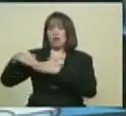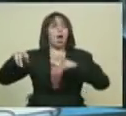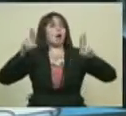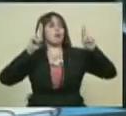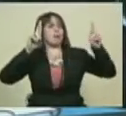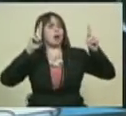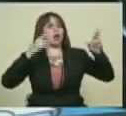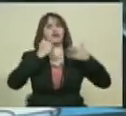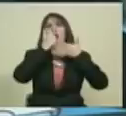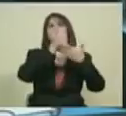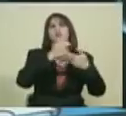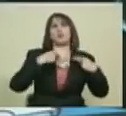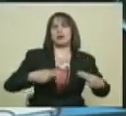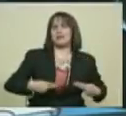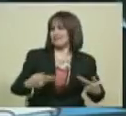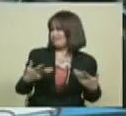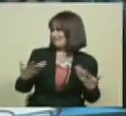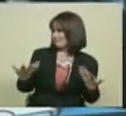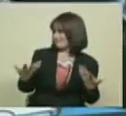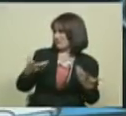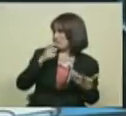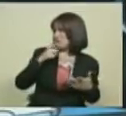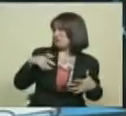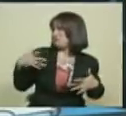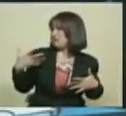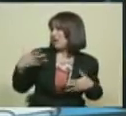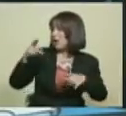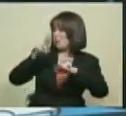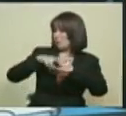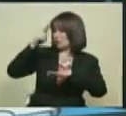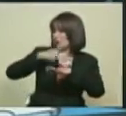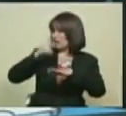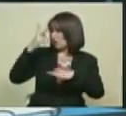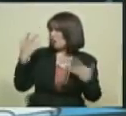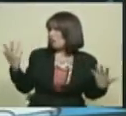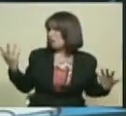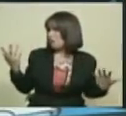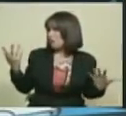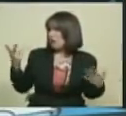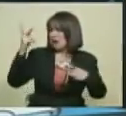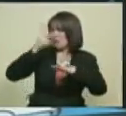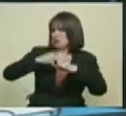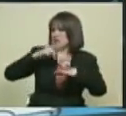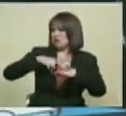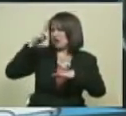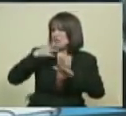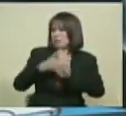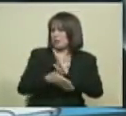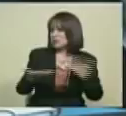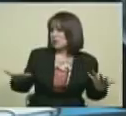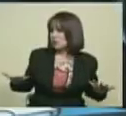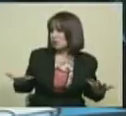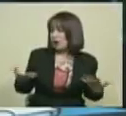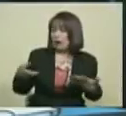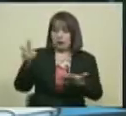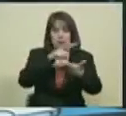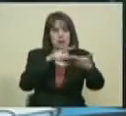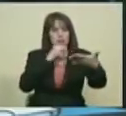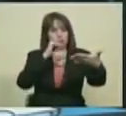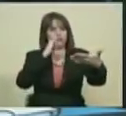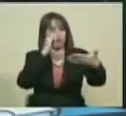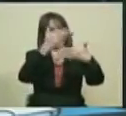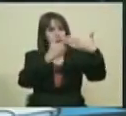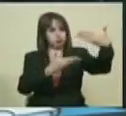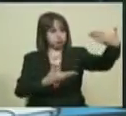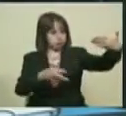humanitaria para Venezuela, uno se pregunta, ¿y Puerto Rico? ¿Qué pasó en Puerto Rico? Leíamos un informe